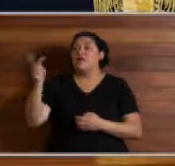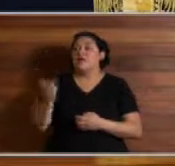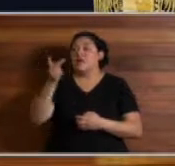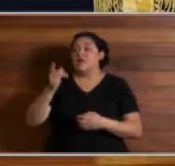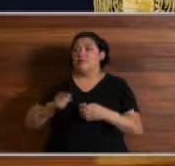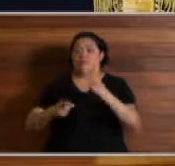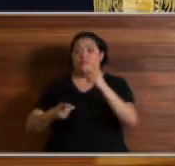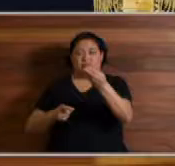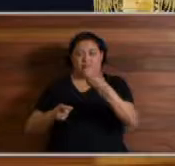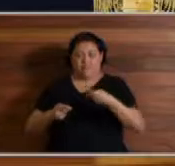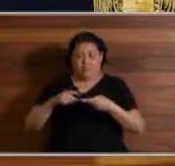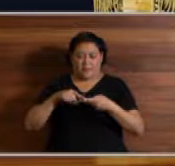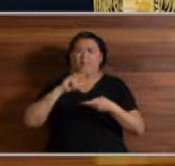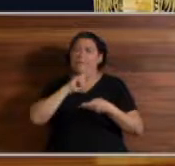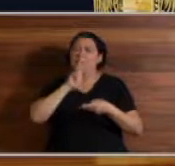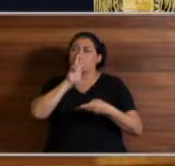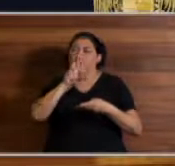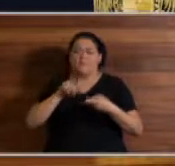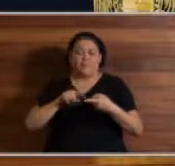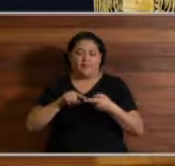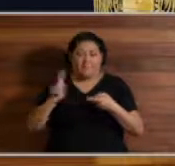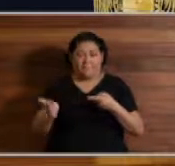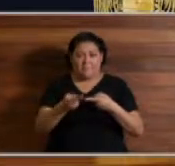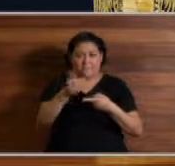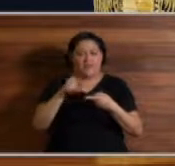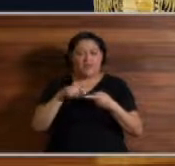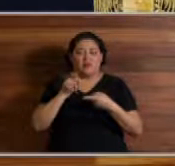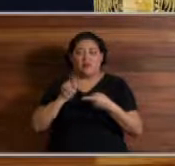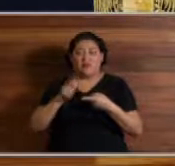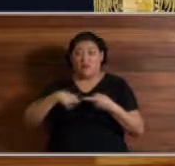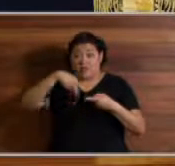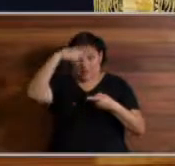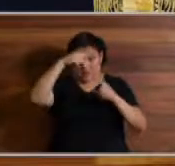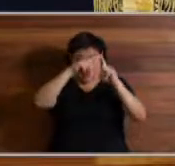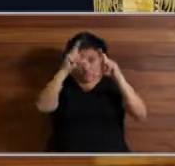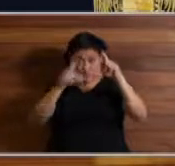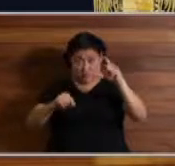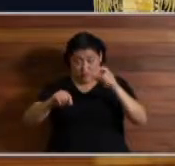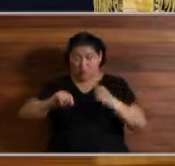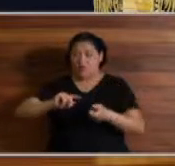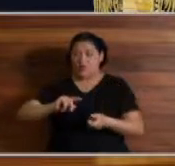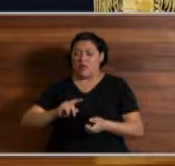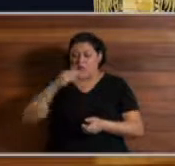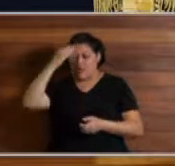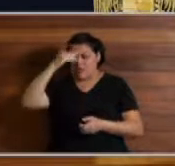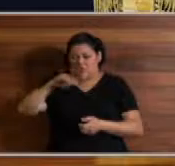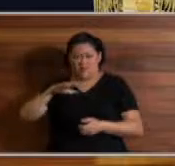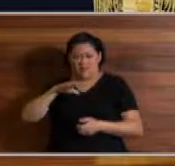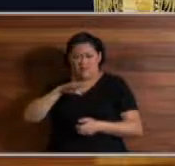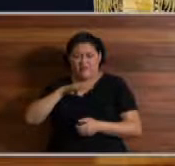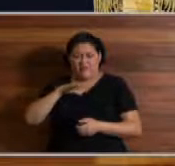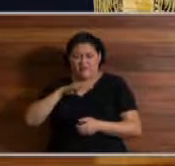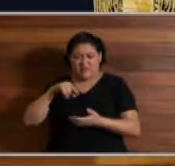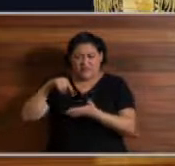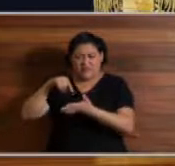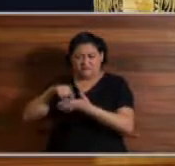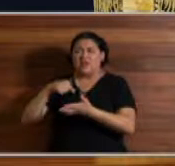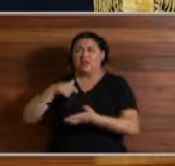cuestiones muy, muy rápidas. ¿Qué se debe hacer para que México ratifique el protocolo al que hice